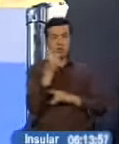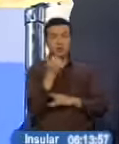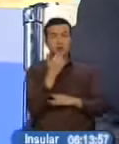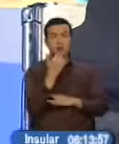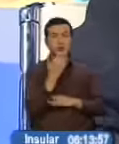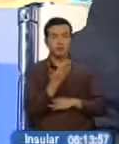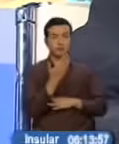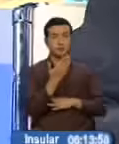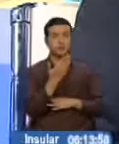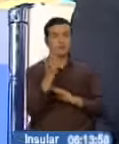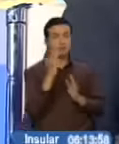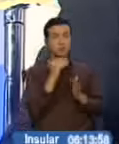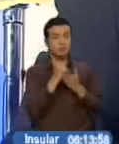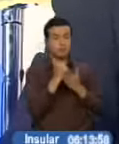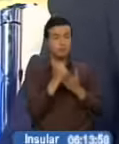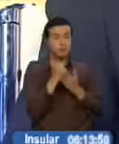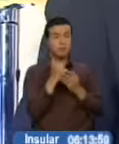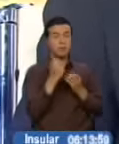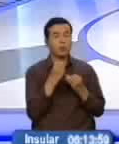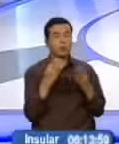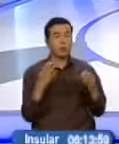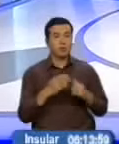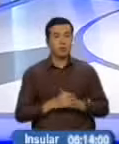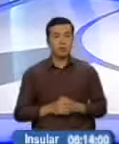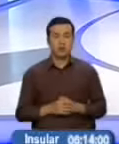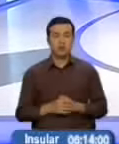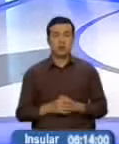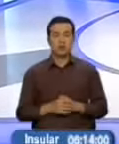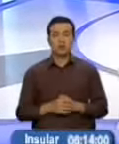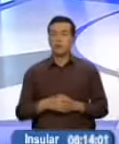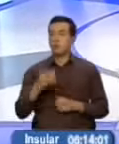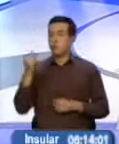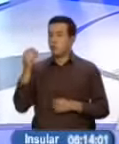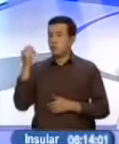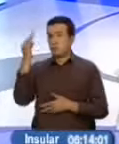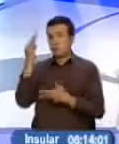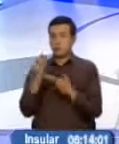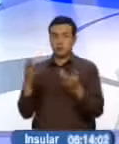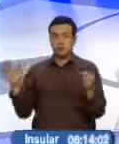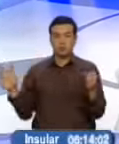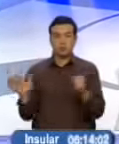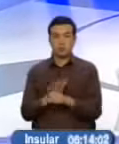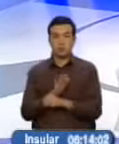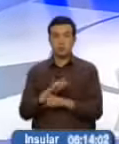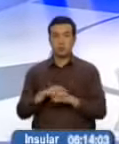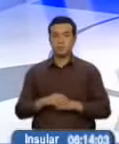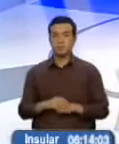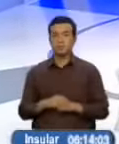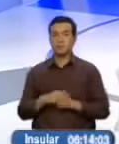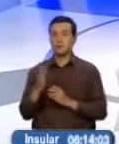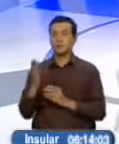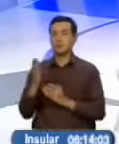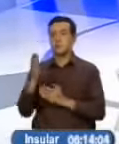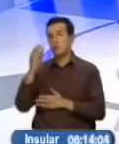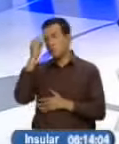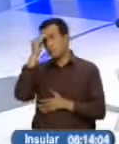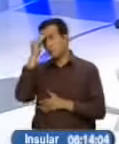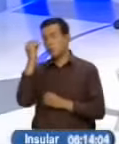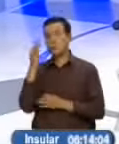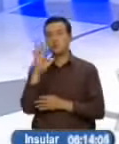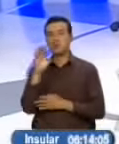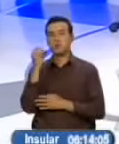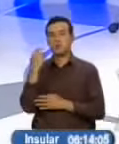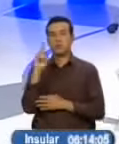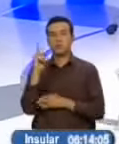para ver y establecer beneficio-costo? El costo total de restablecer el servicio educativo es de